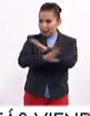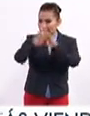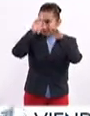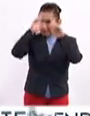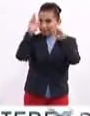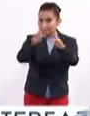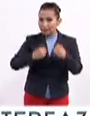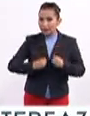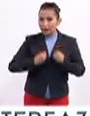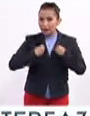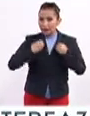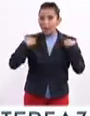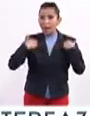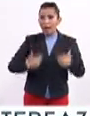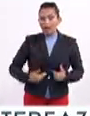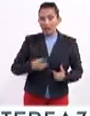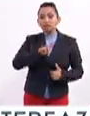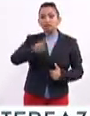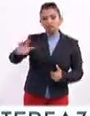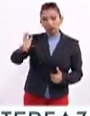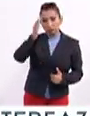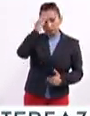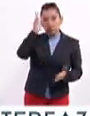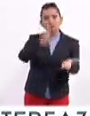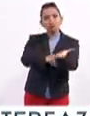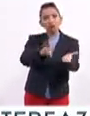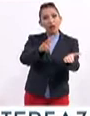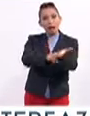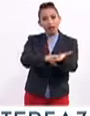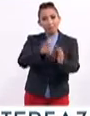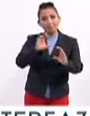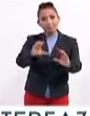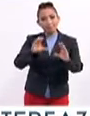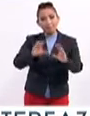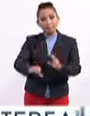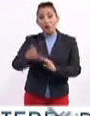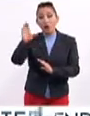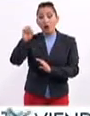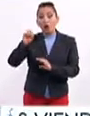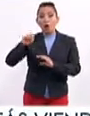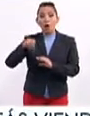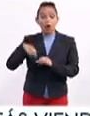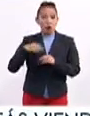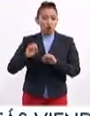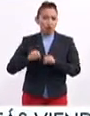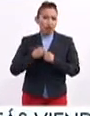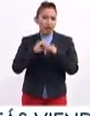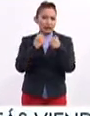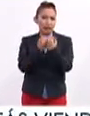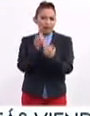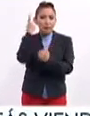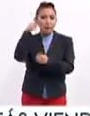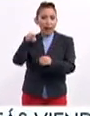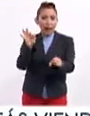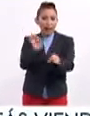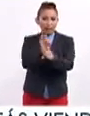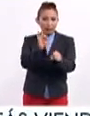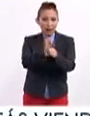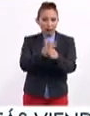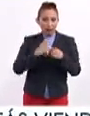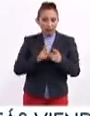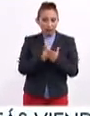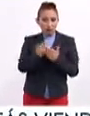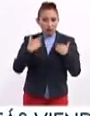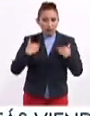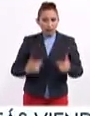de la vida humana sean reconocidos y resguardados. Según la organización sin fines de lucro dedicada a la defensa de los derechos humanos en todo